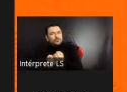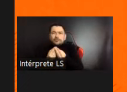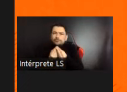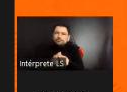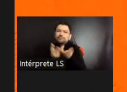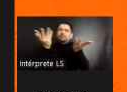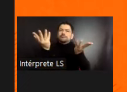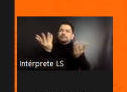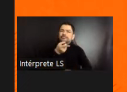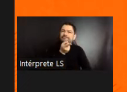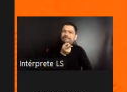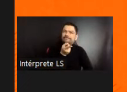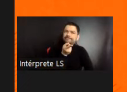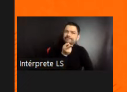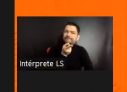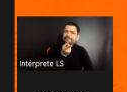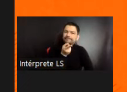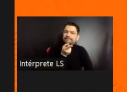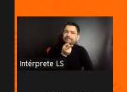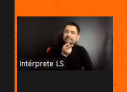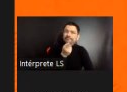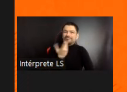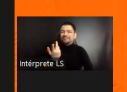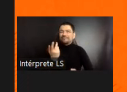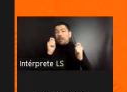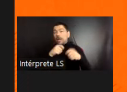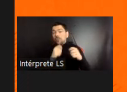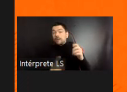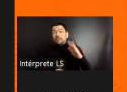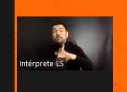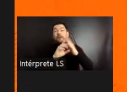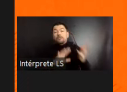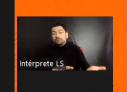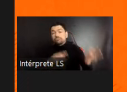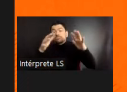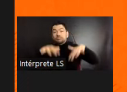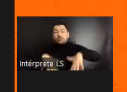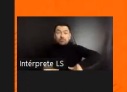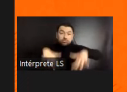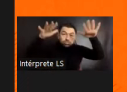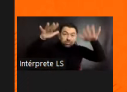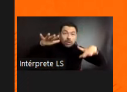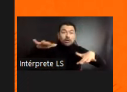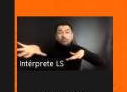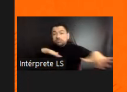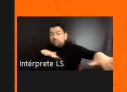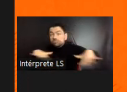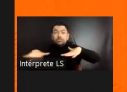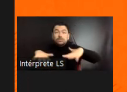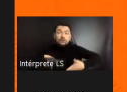que responde a emergencias naturales, a terremotos, a inundaciones, a este tipo de